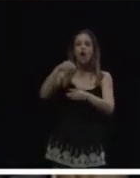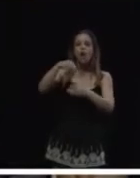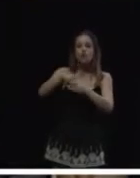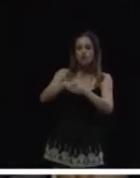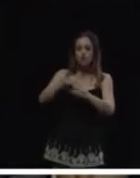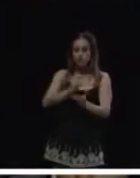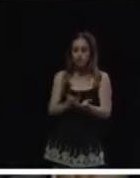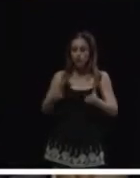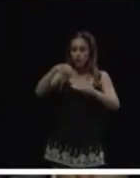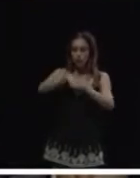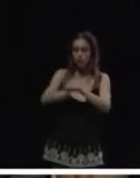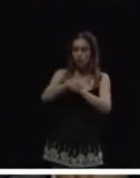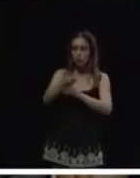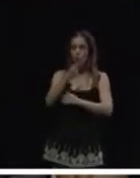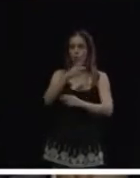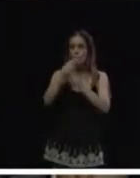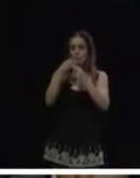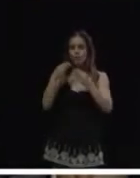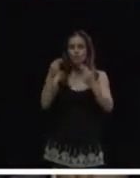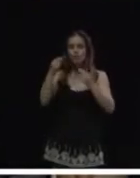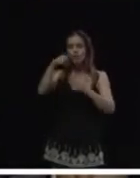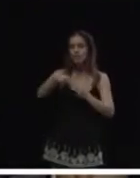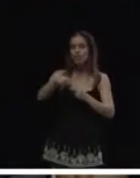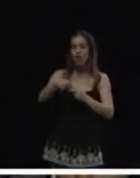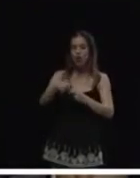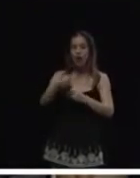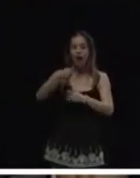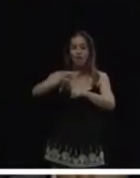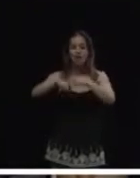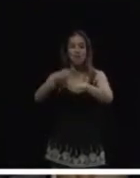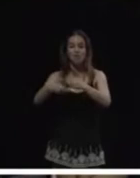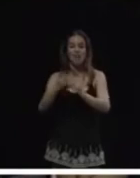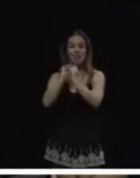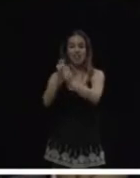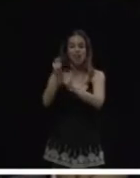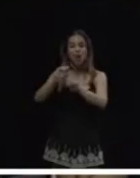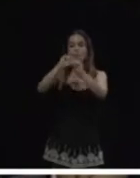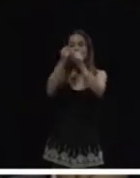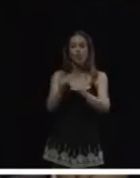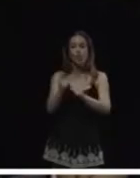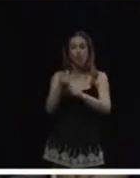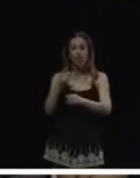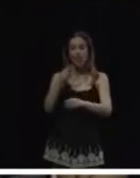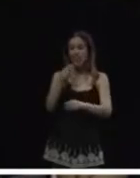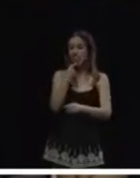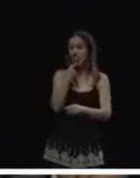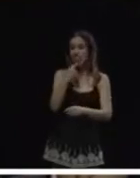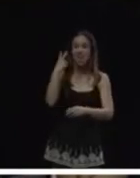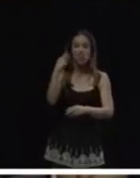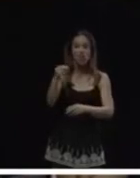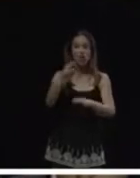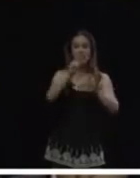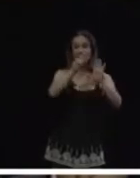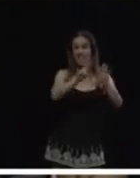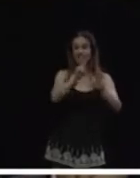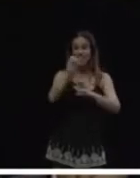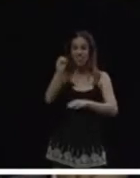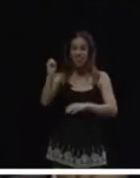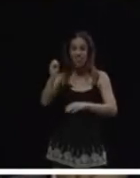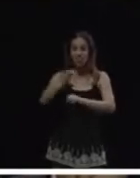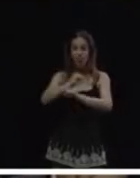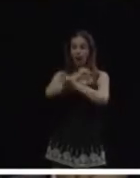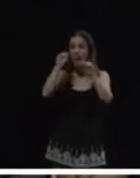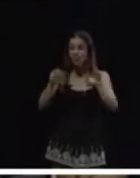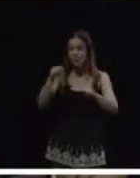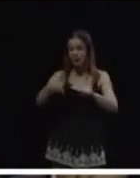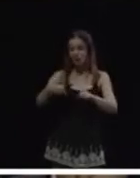peor de la pandemia. Un modelo que negó la asistencia sanitaria a 700 ancianos en lo peor de